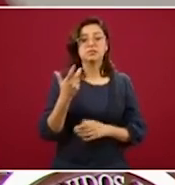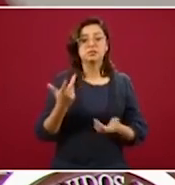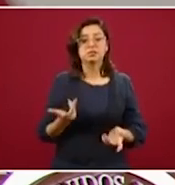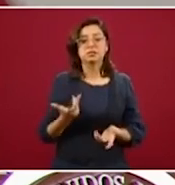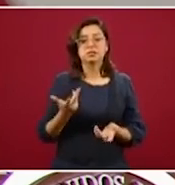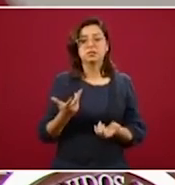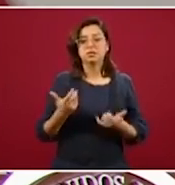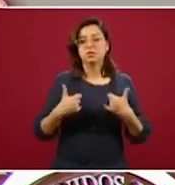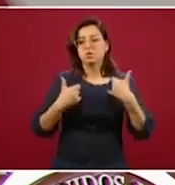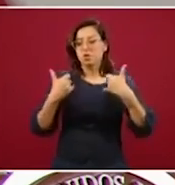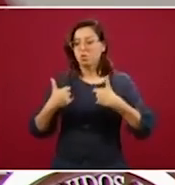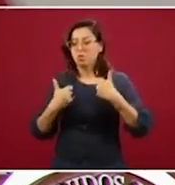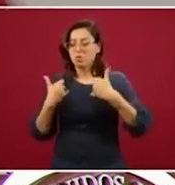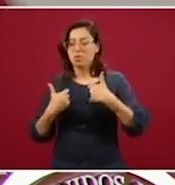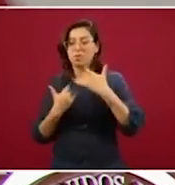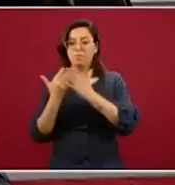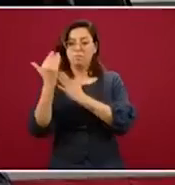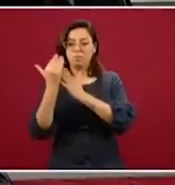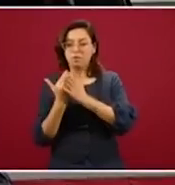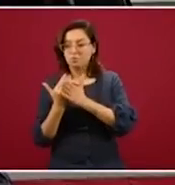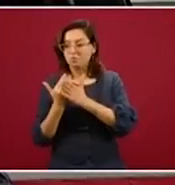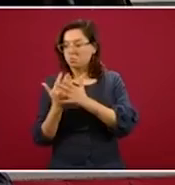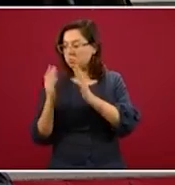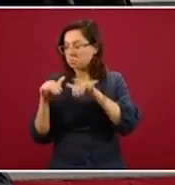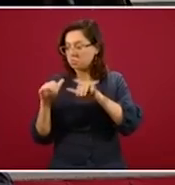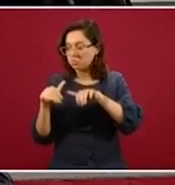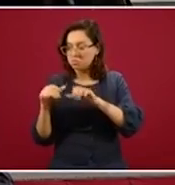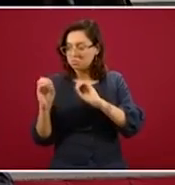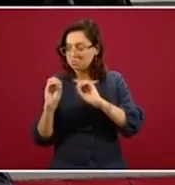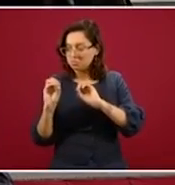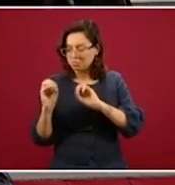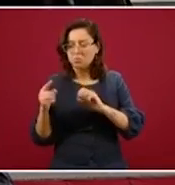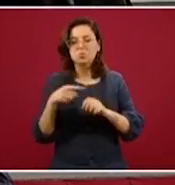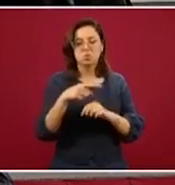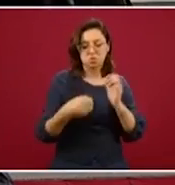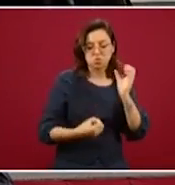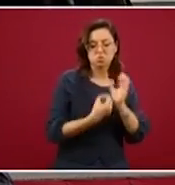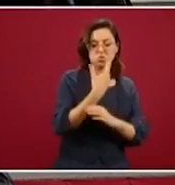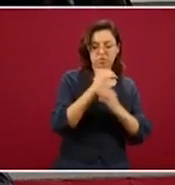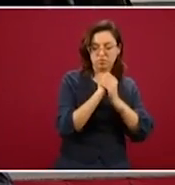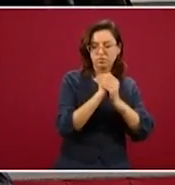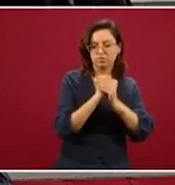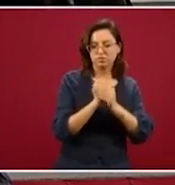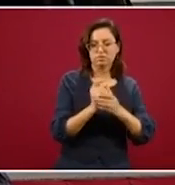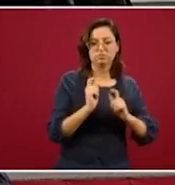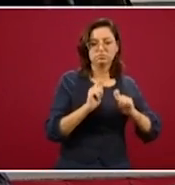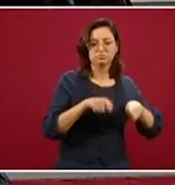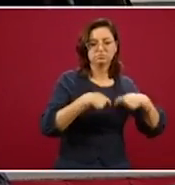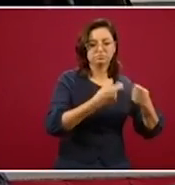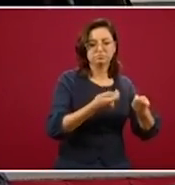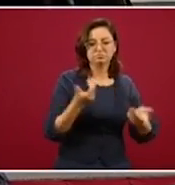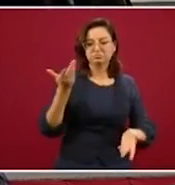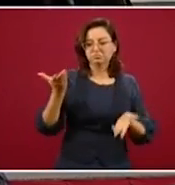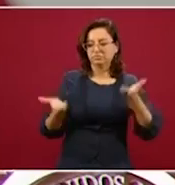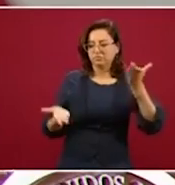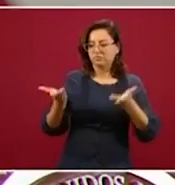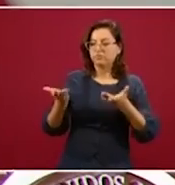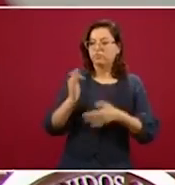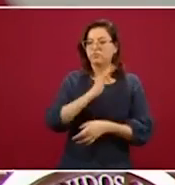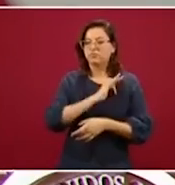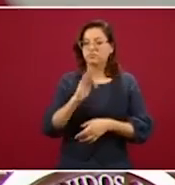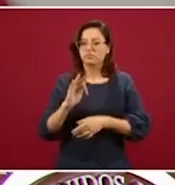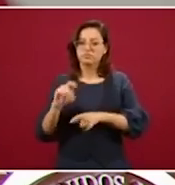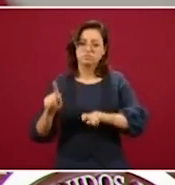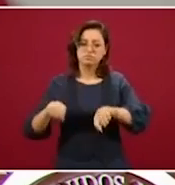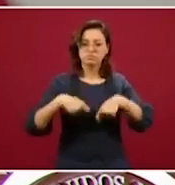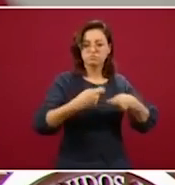menos jóvenes, se van a ir a nuevos créditos. Entonces, muy buenas las observaciones, porque vamos a poder ir asignando un poco más a los